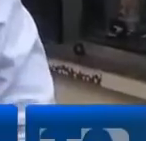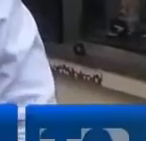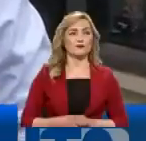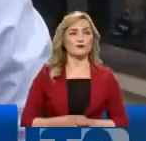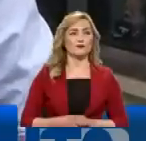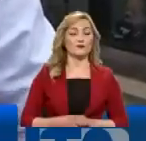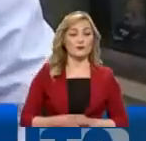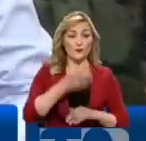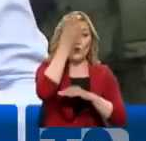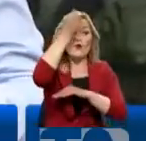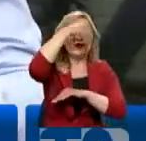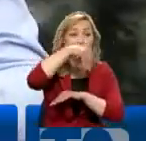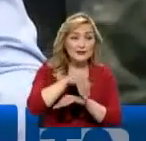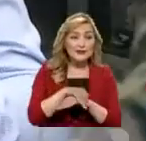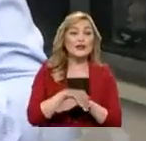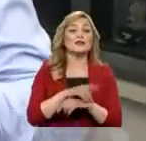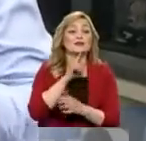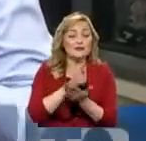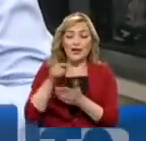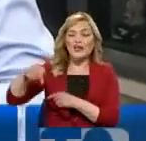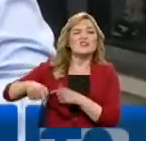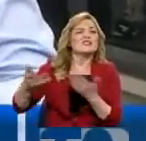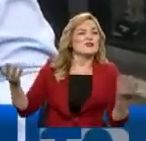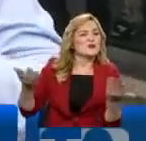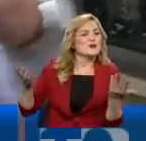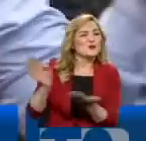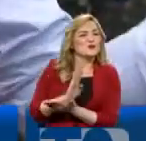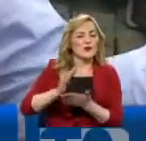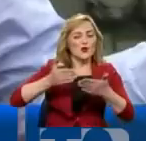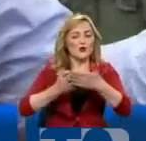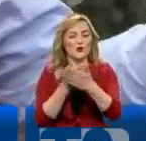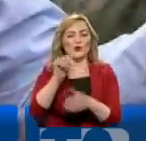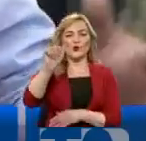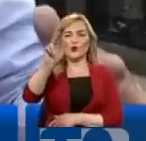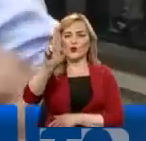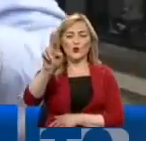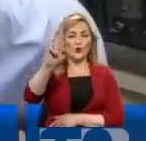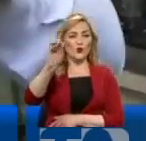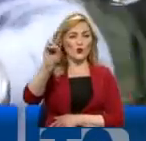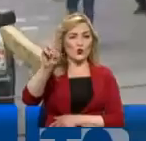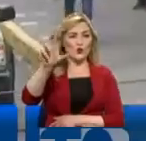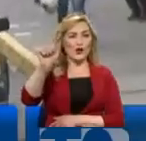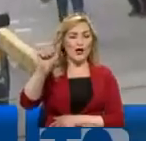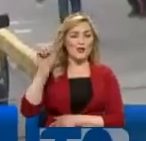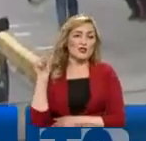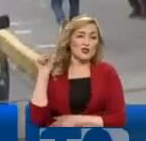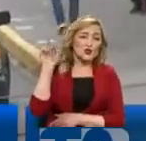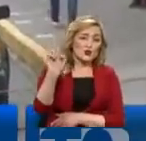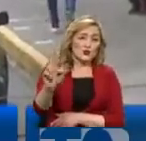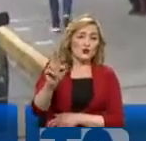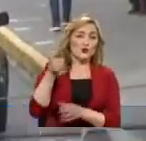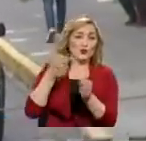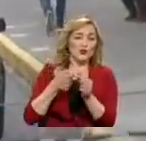Muy buenas tardes. En efecto, nos encontramos en el barrio Nueva Aurora, en el extremo sur de Quito. Pertenece